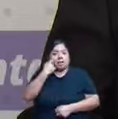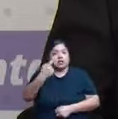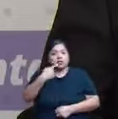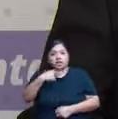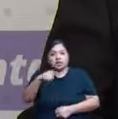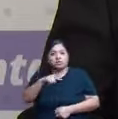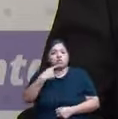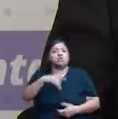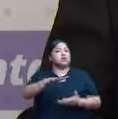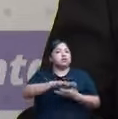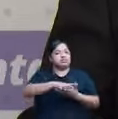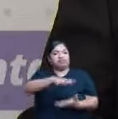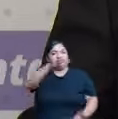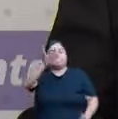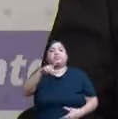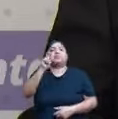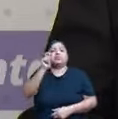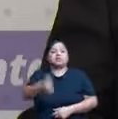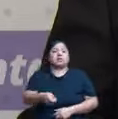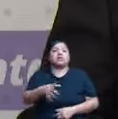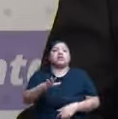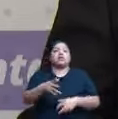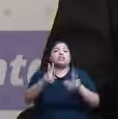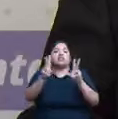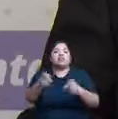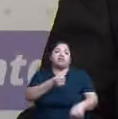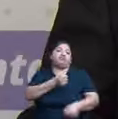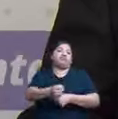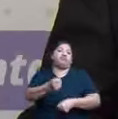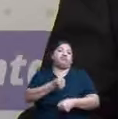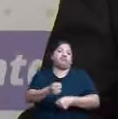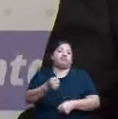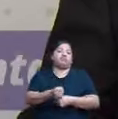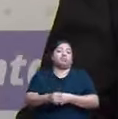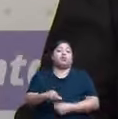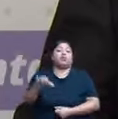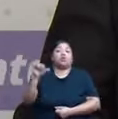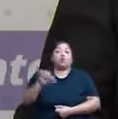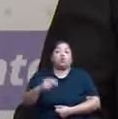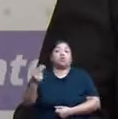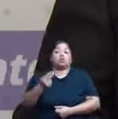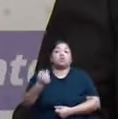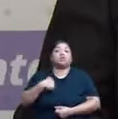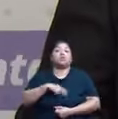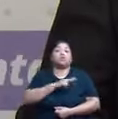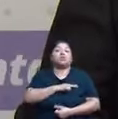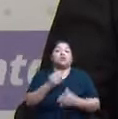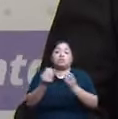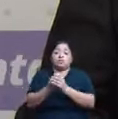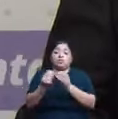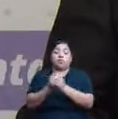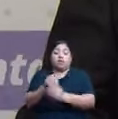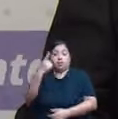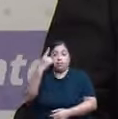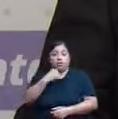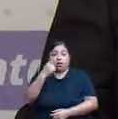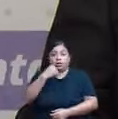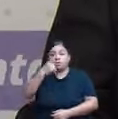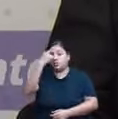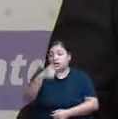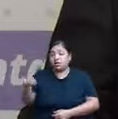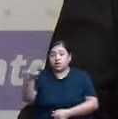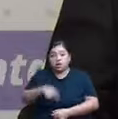las presidencias municipales son de violencia. Hoy vamos a capacitar a nuestros policías para que